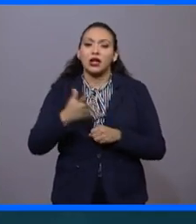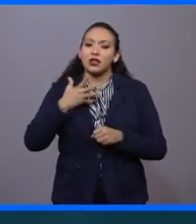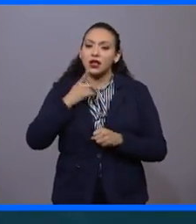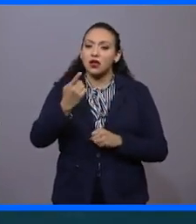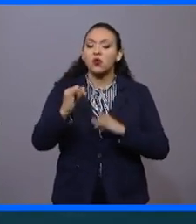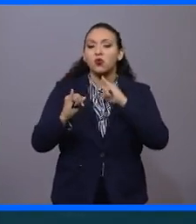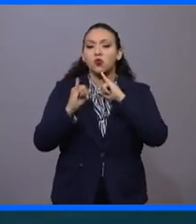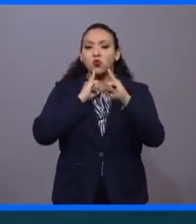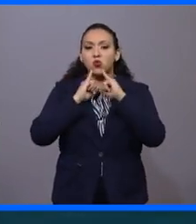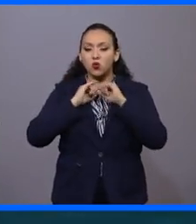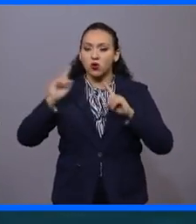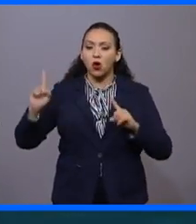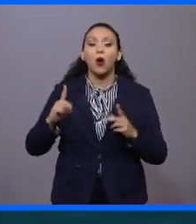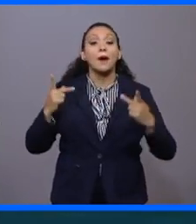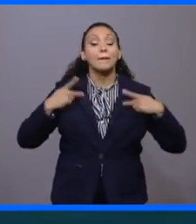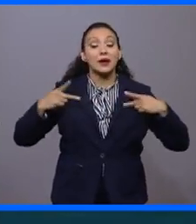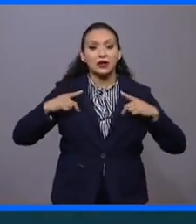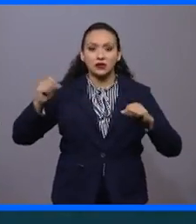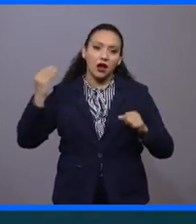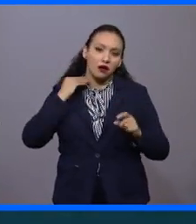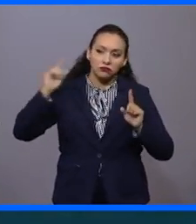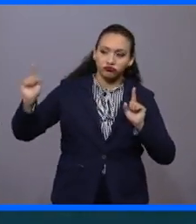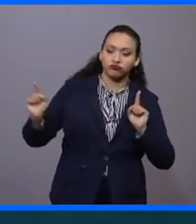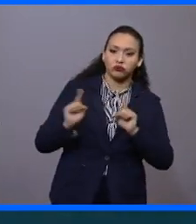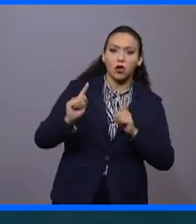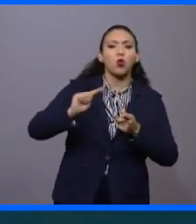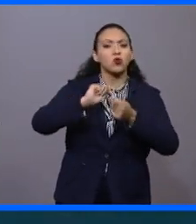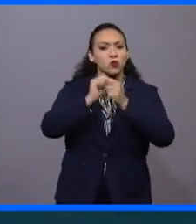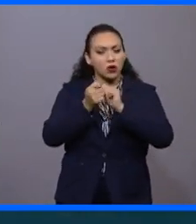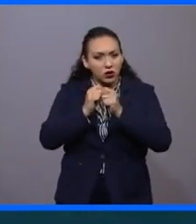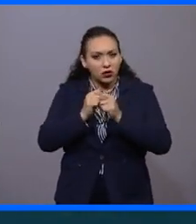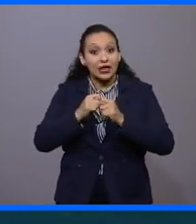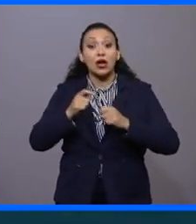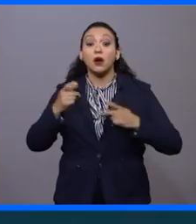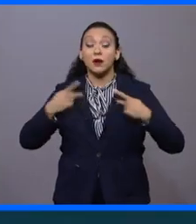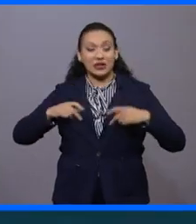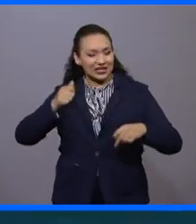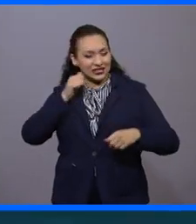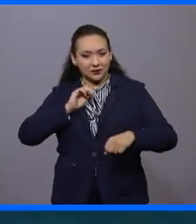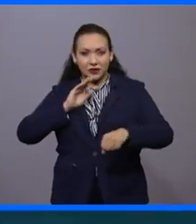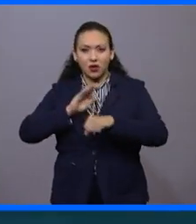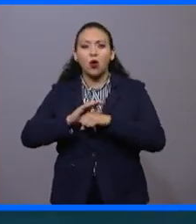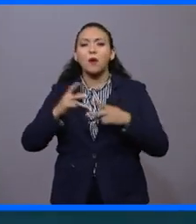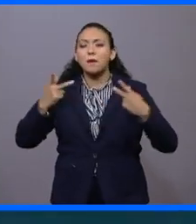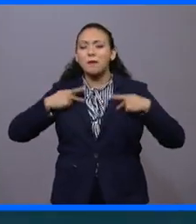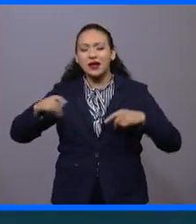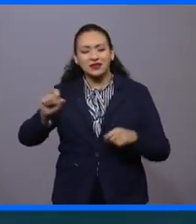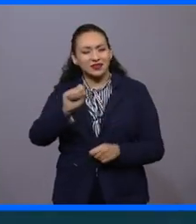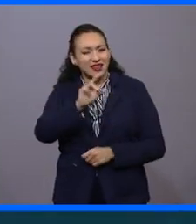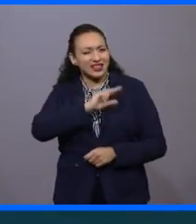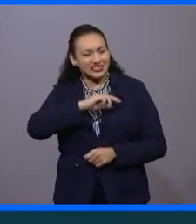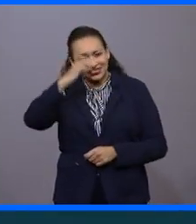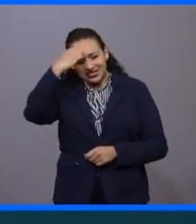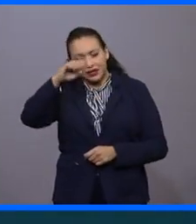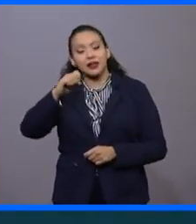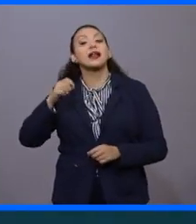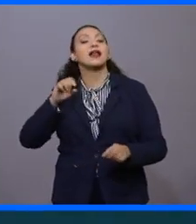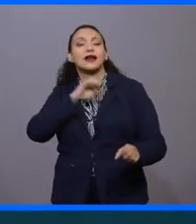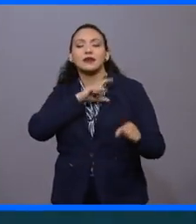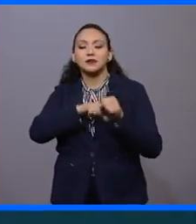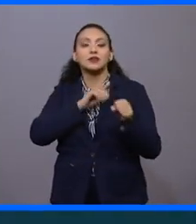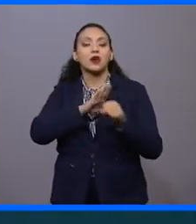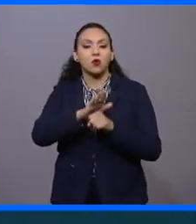asistidas y asesoradas por personas intérpretes, traductoras, defensoras y peritas especializadas en derechos indígenas,